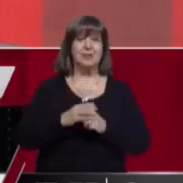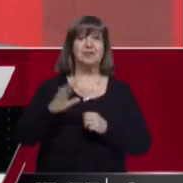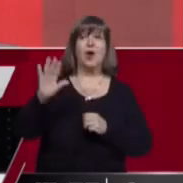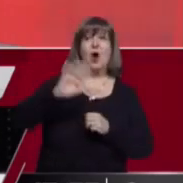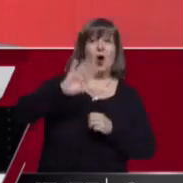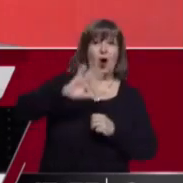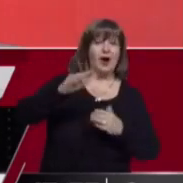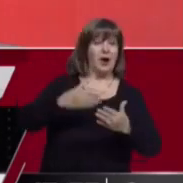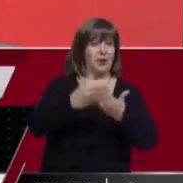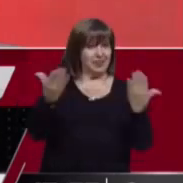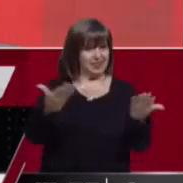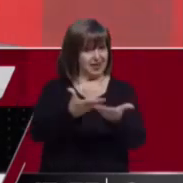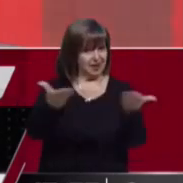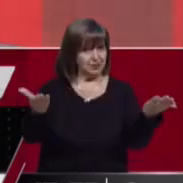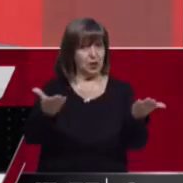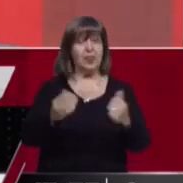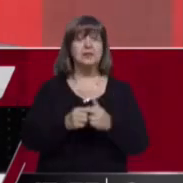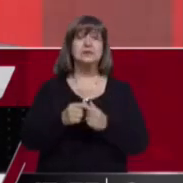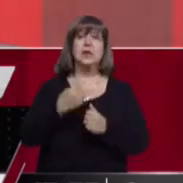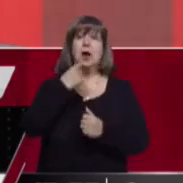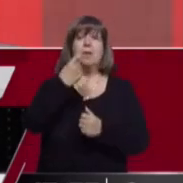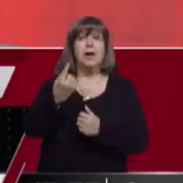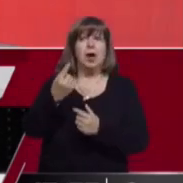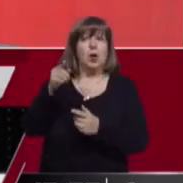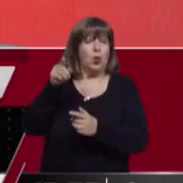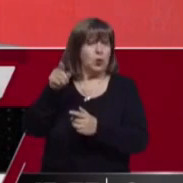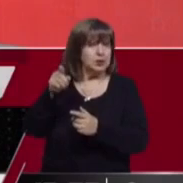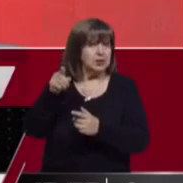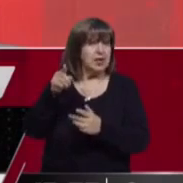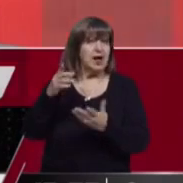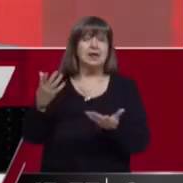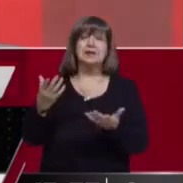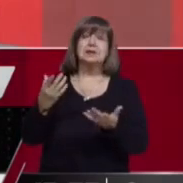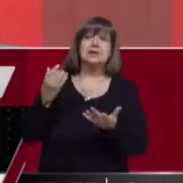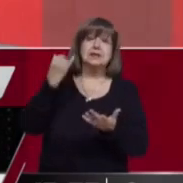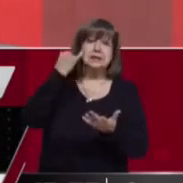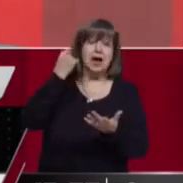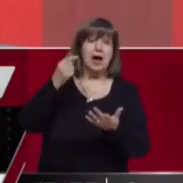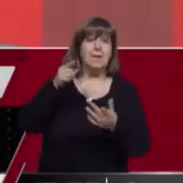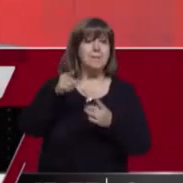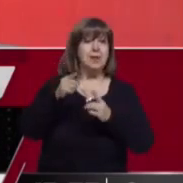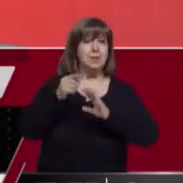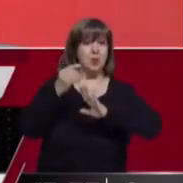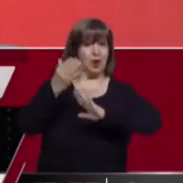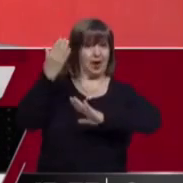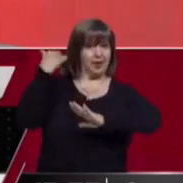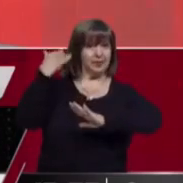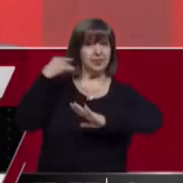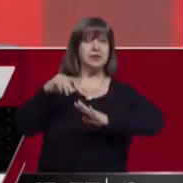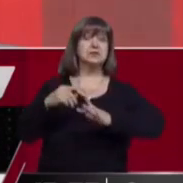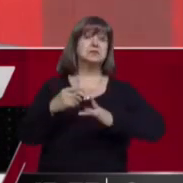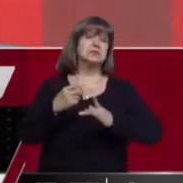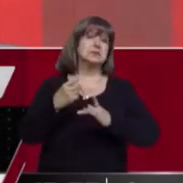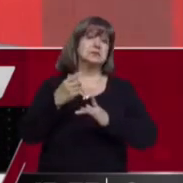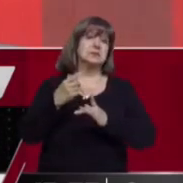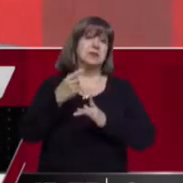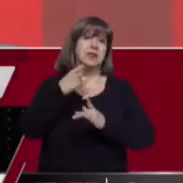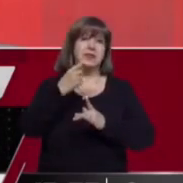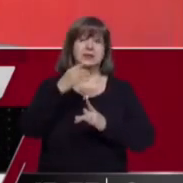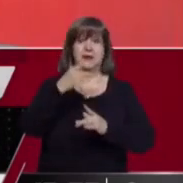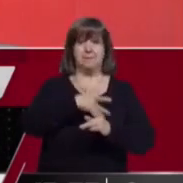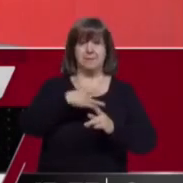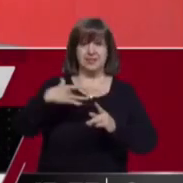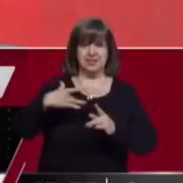Buen día a todos. Bueno, Silvina, queríamos saber en relación a este caso que se conoció en los últimos días